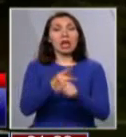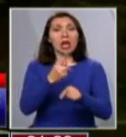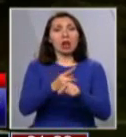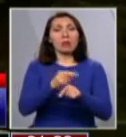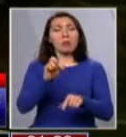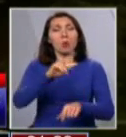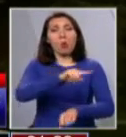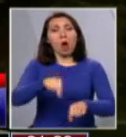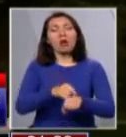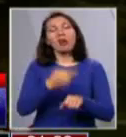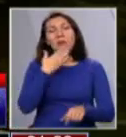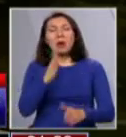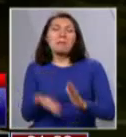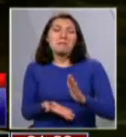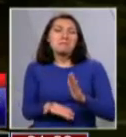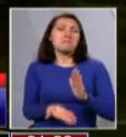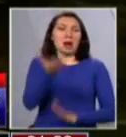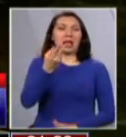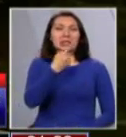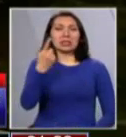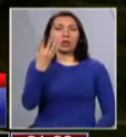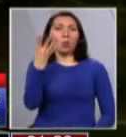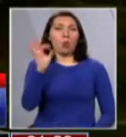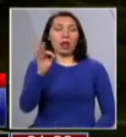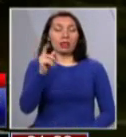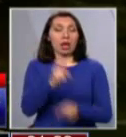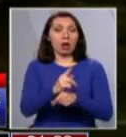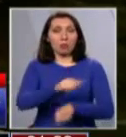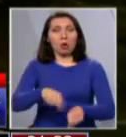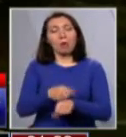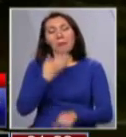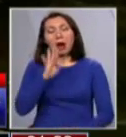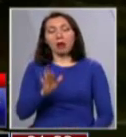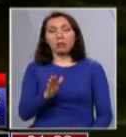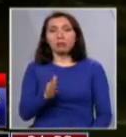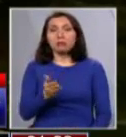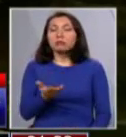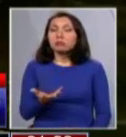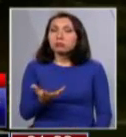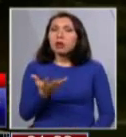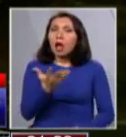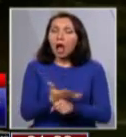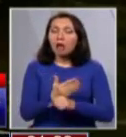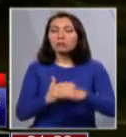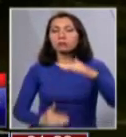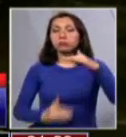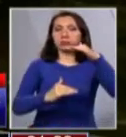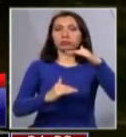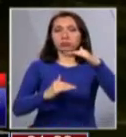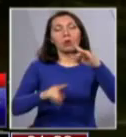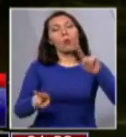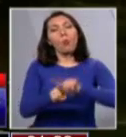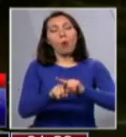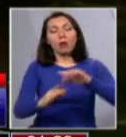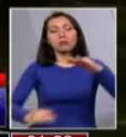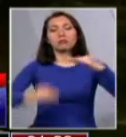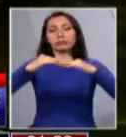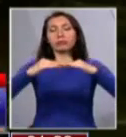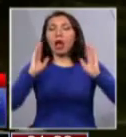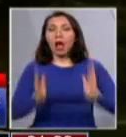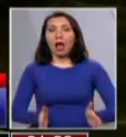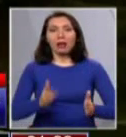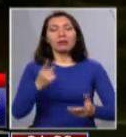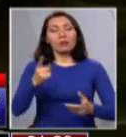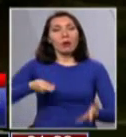muy poco y que debieran permitir 140 kilómetros por hora no es cierto pero en la medida que existe un límite en la medida también que en el